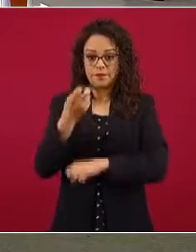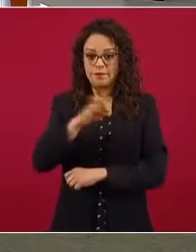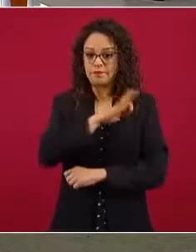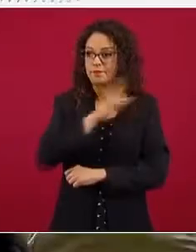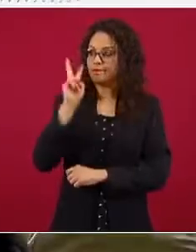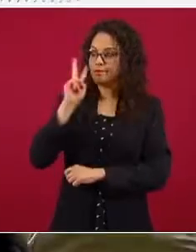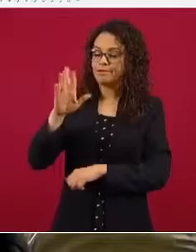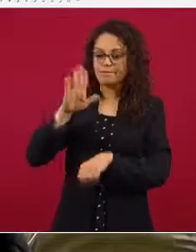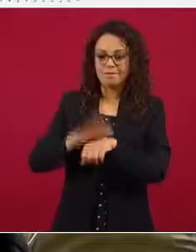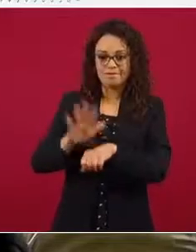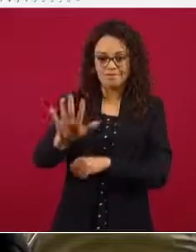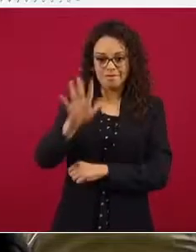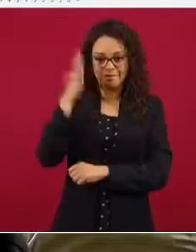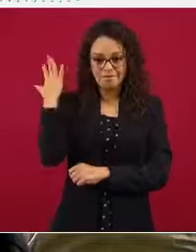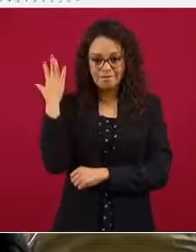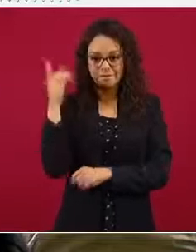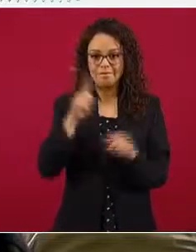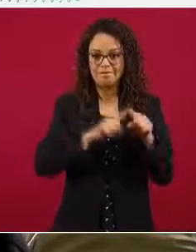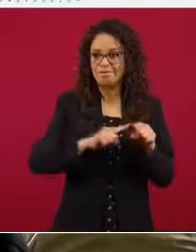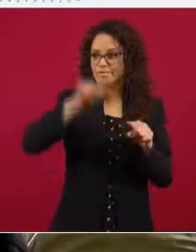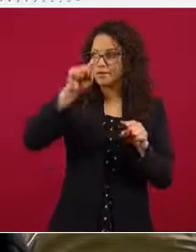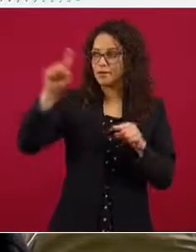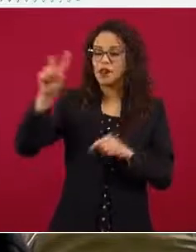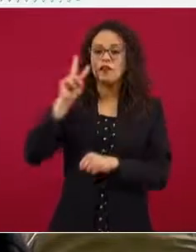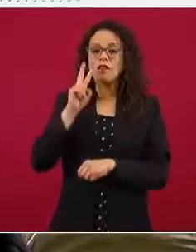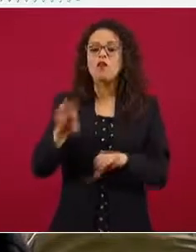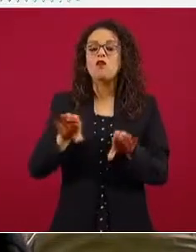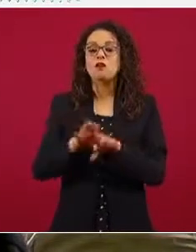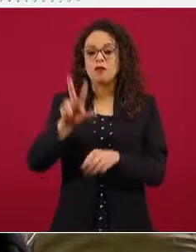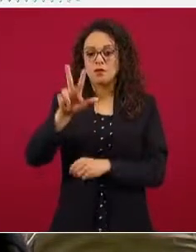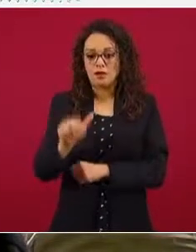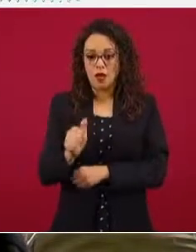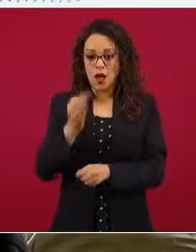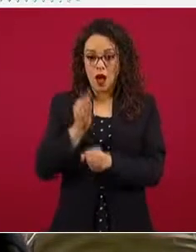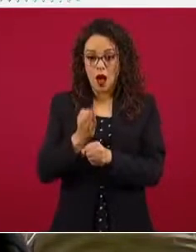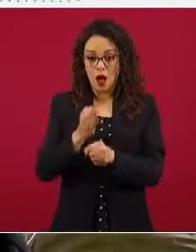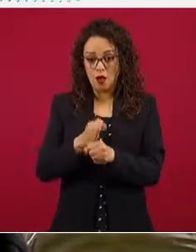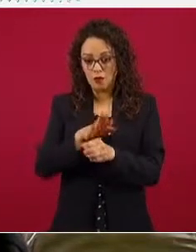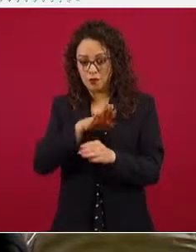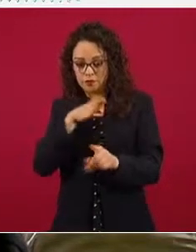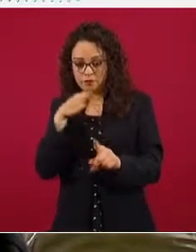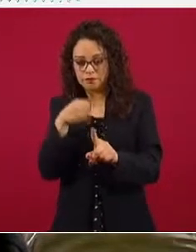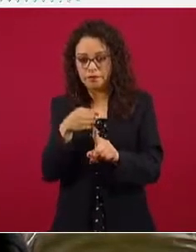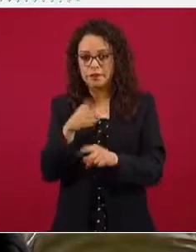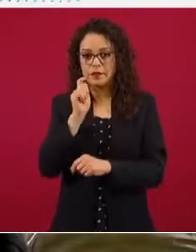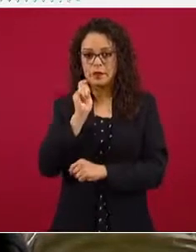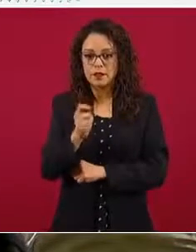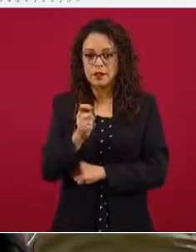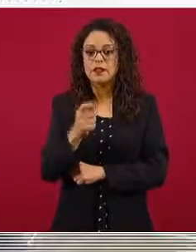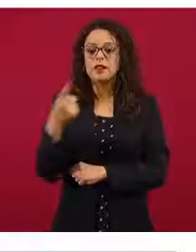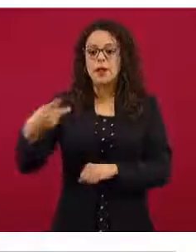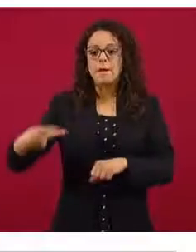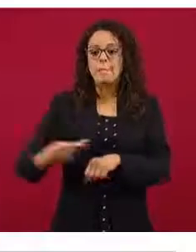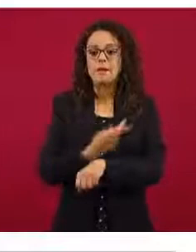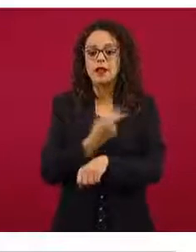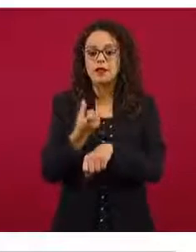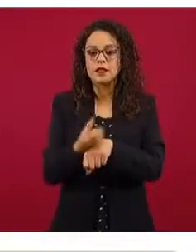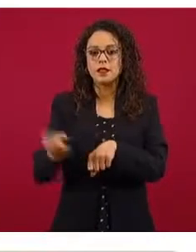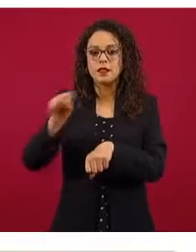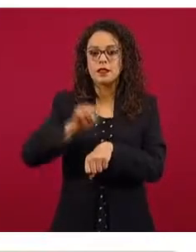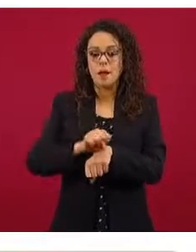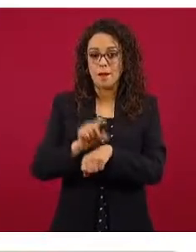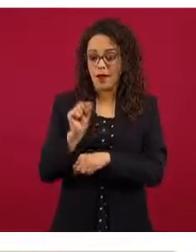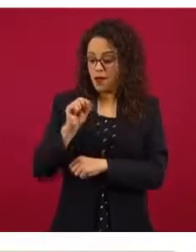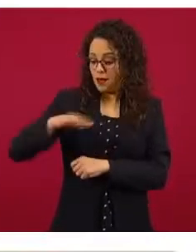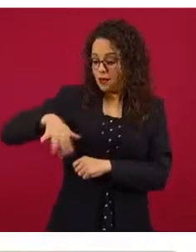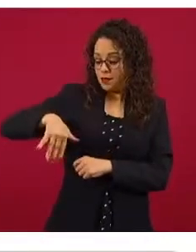rápida y vamos mostrando la tendencia. Me concentraré en mi descripción en lo que ocurre en las semanas más